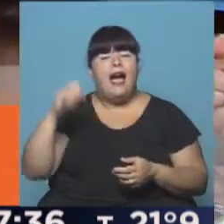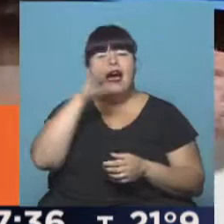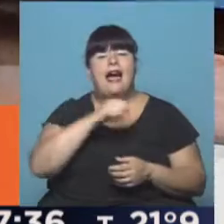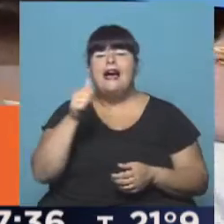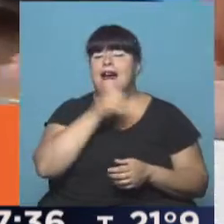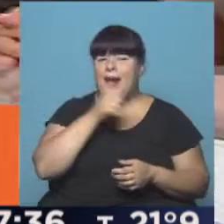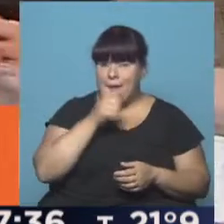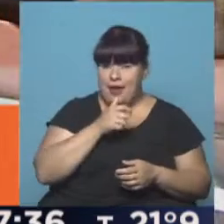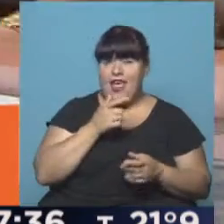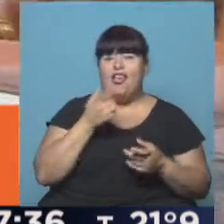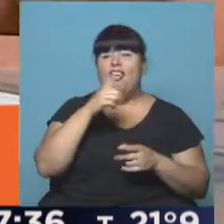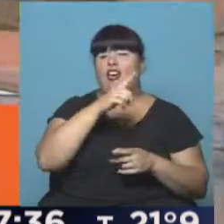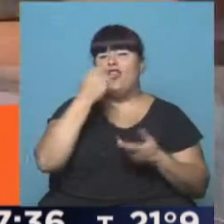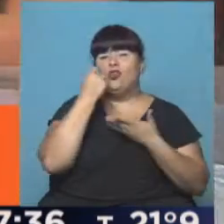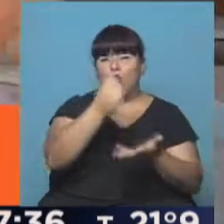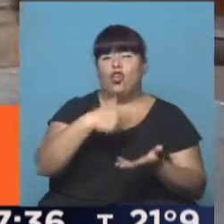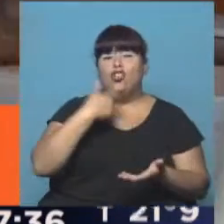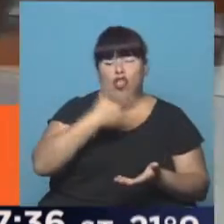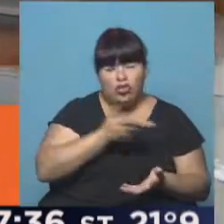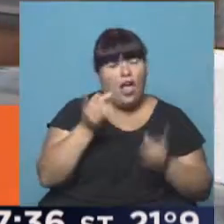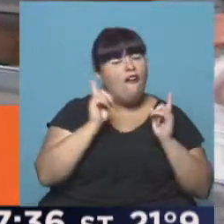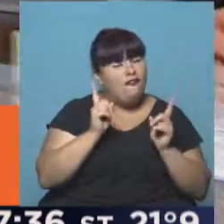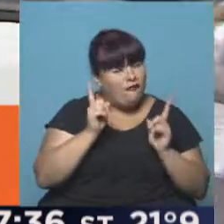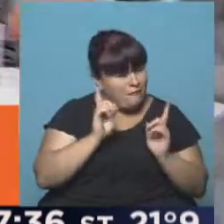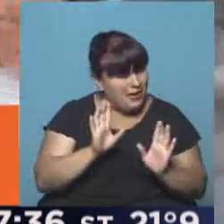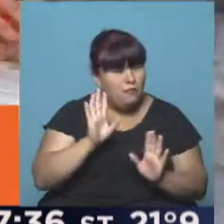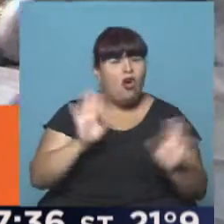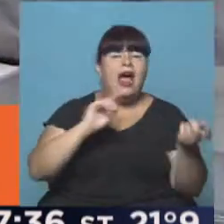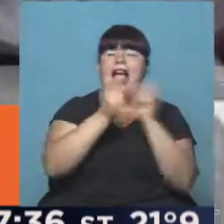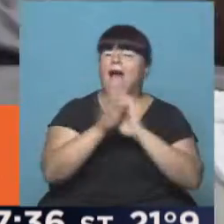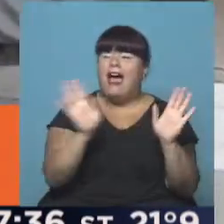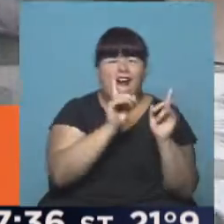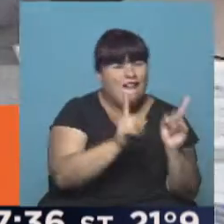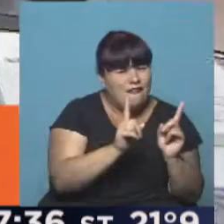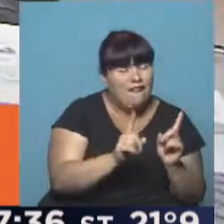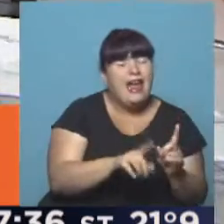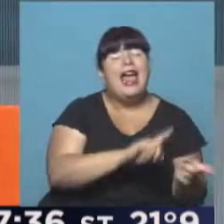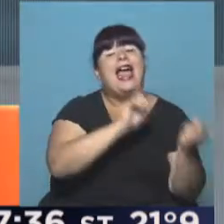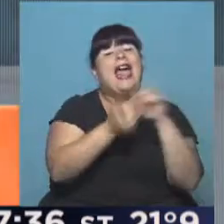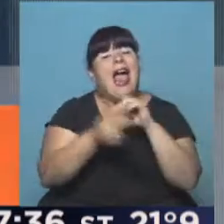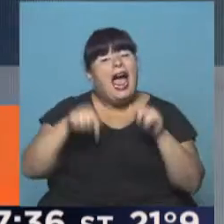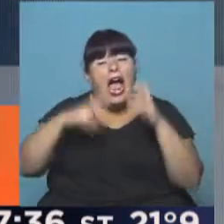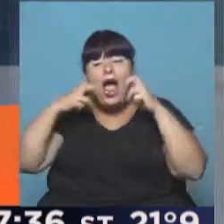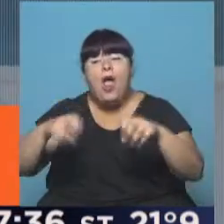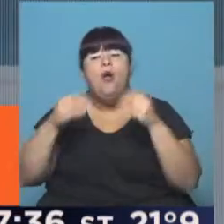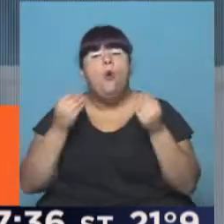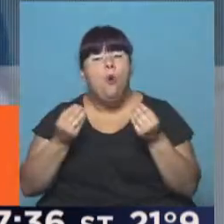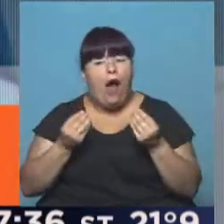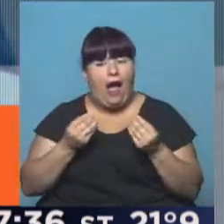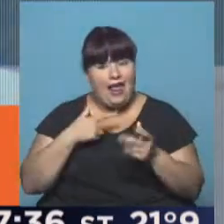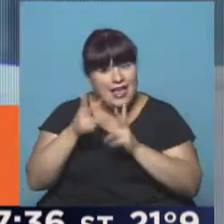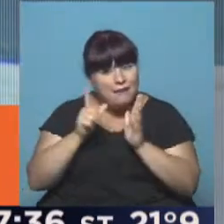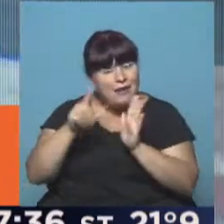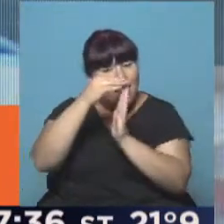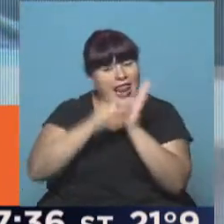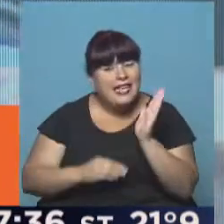medicamentos con el beneficio del subsidio social lo pueden seguir haciendo y no tienen que cambiar nada. Los casos que están para revisar, que son los que dice